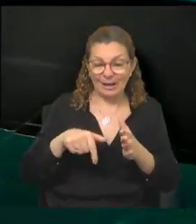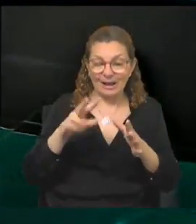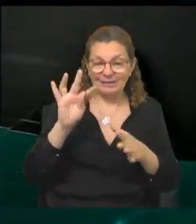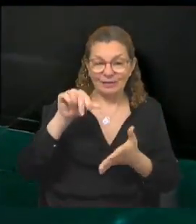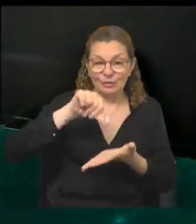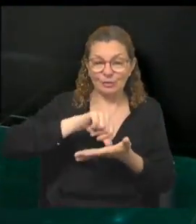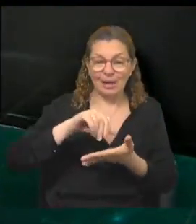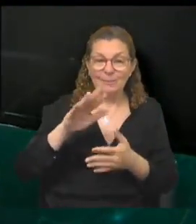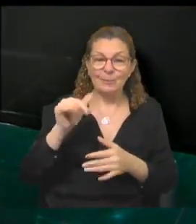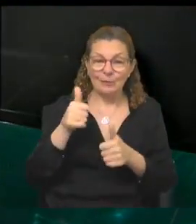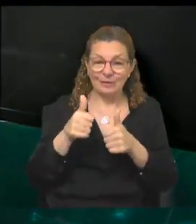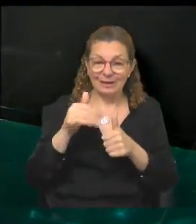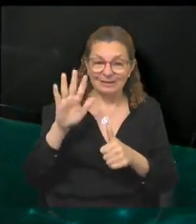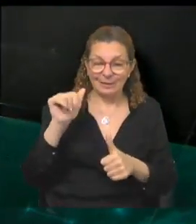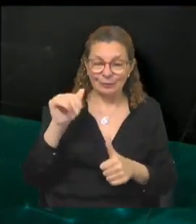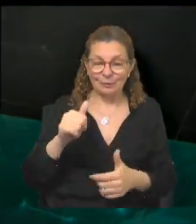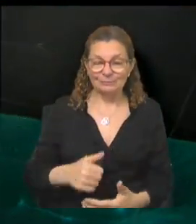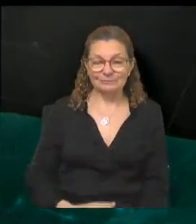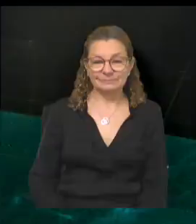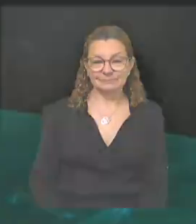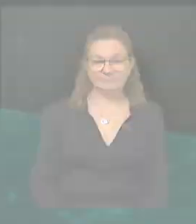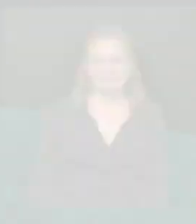ciudad pasen Ustedes muy bien muy buena